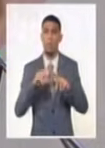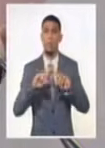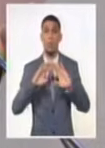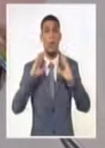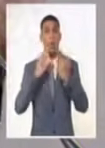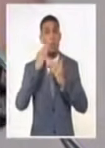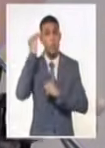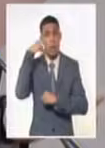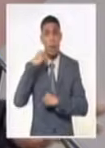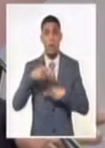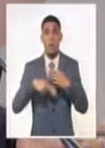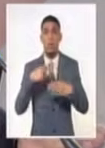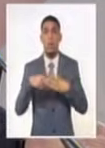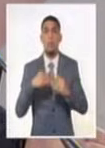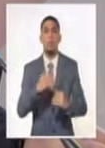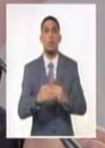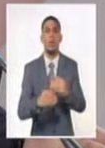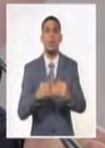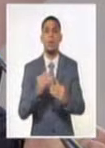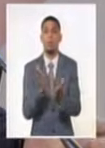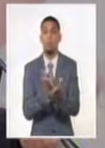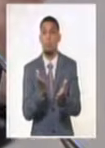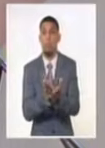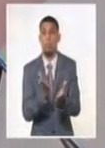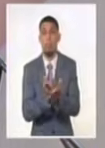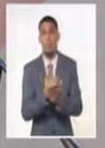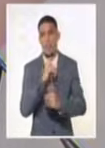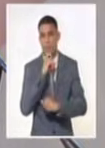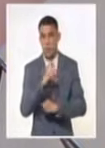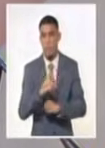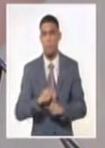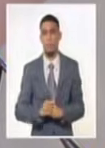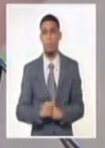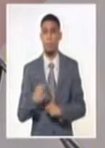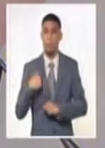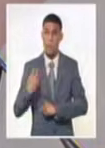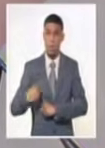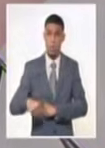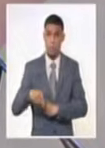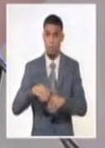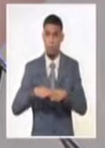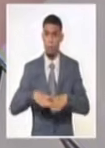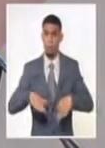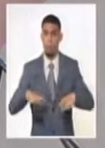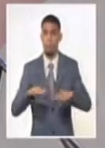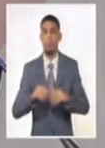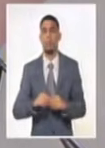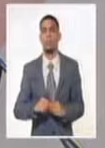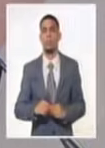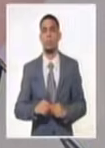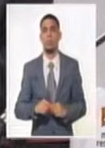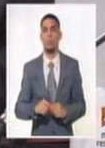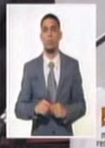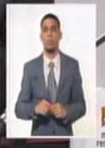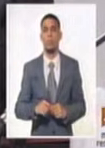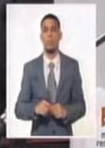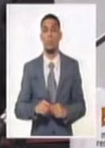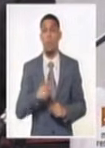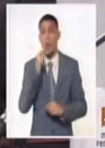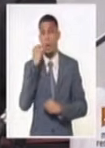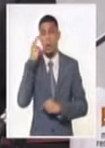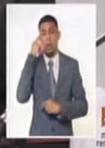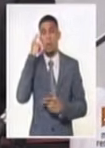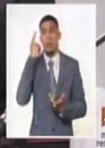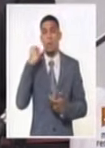desarrollar un proceso formativo en estas condiciones es extremadamente difícil. Yo quiero aprovechar además que tú me das esta oportunidad. Yo pensando ahorita un poco el